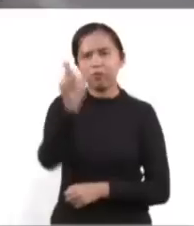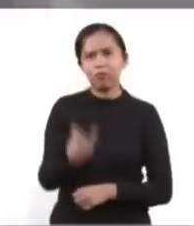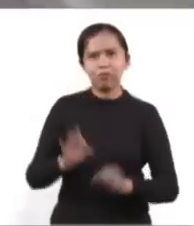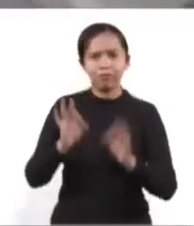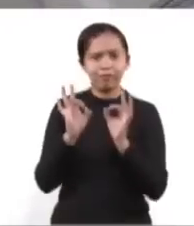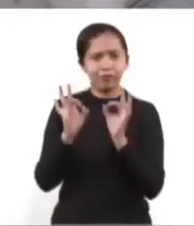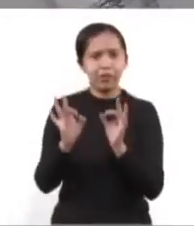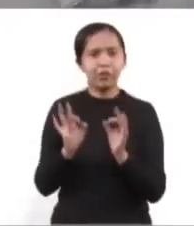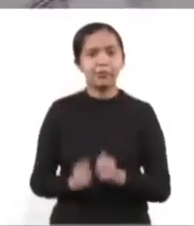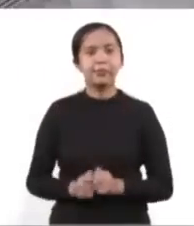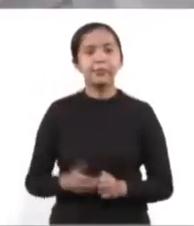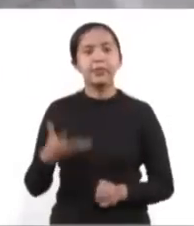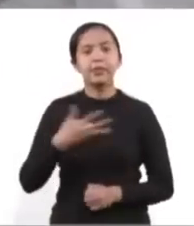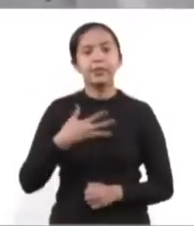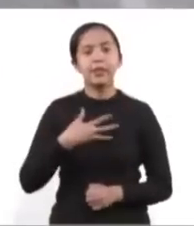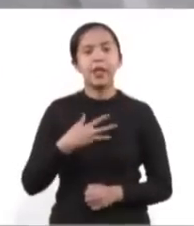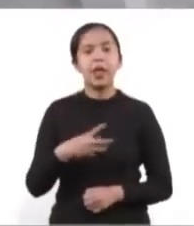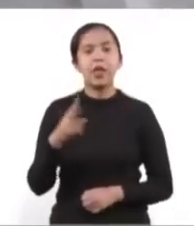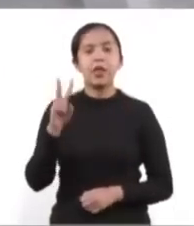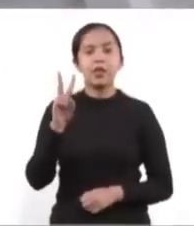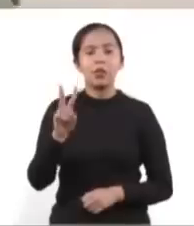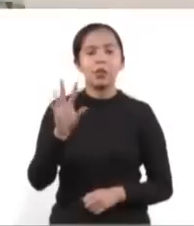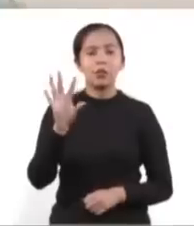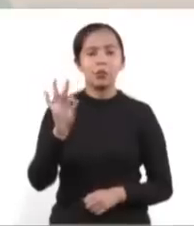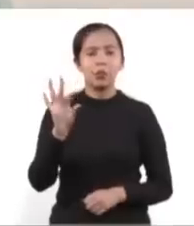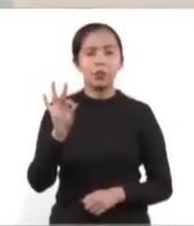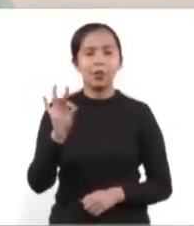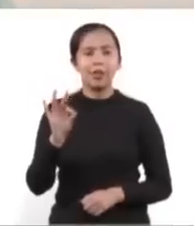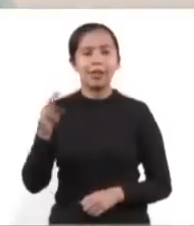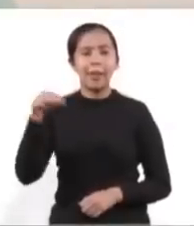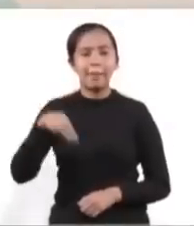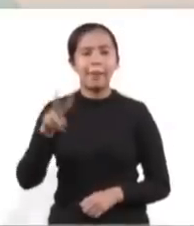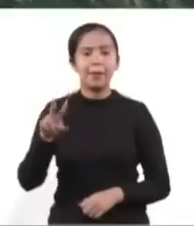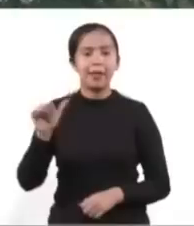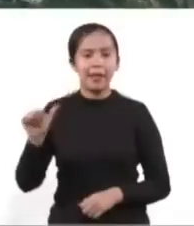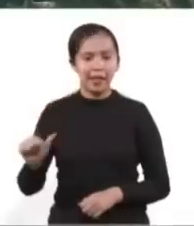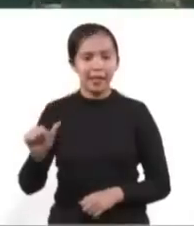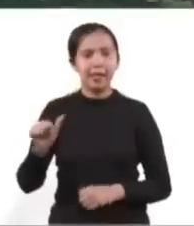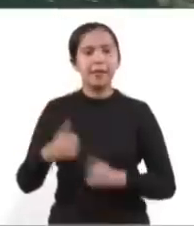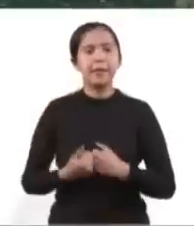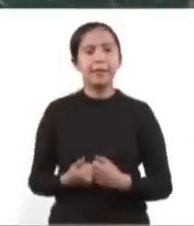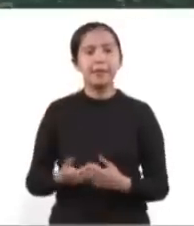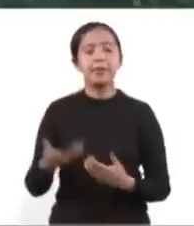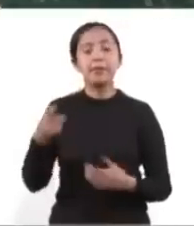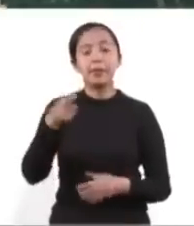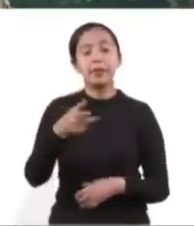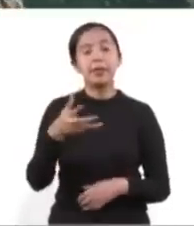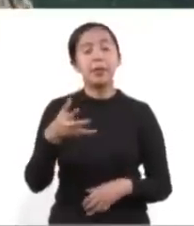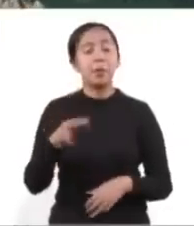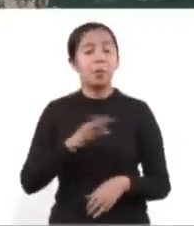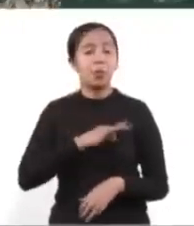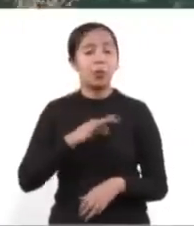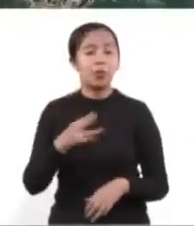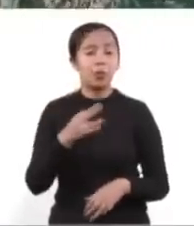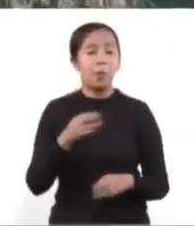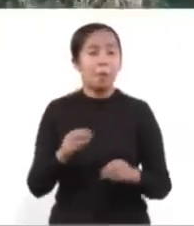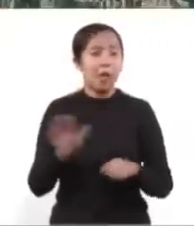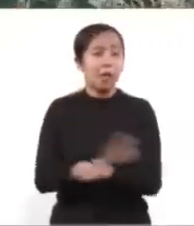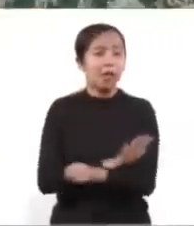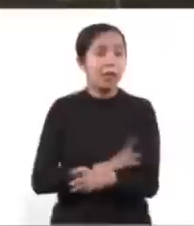servicio. Cuenta con una subestación eléctrica de potencia 240 MVA capaz de alimentar una ciudad como